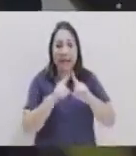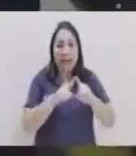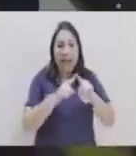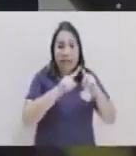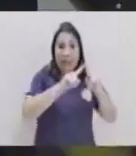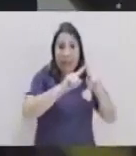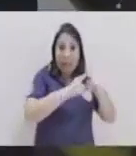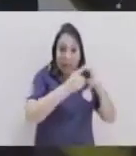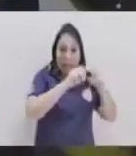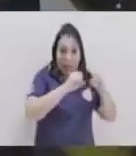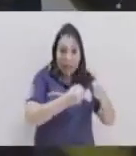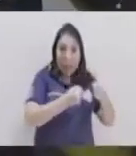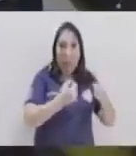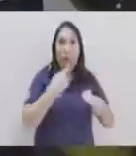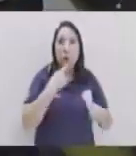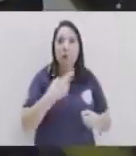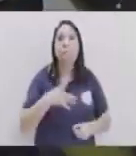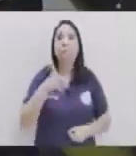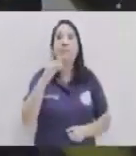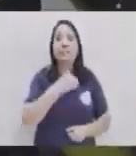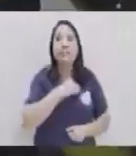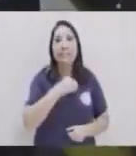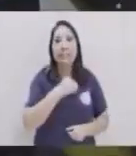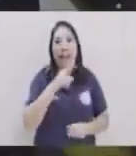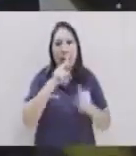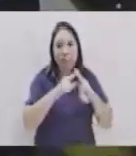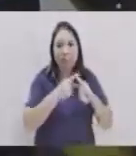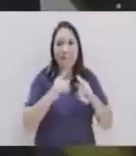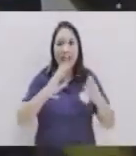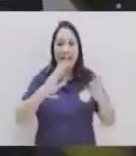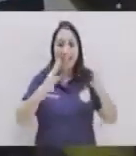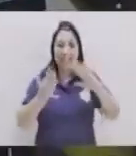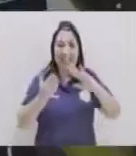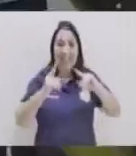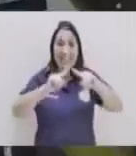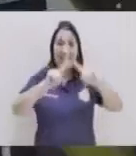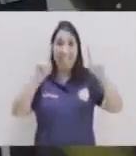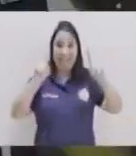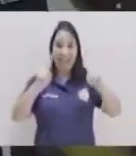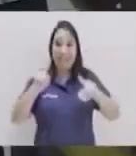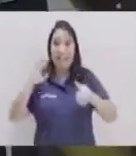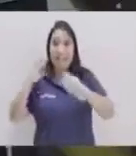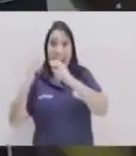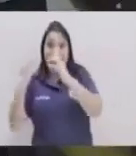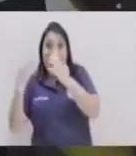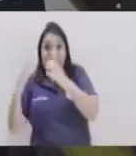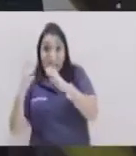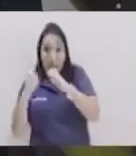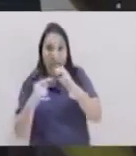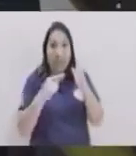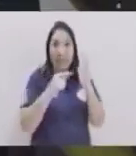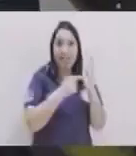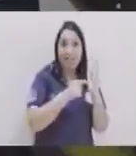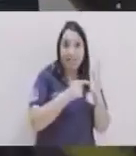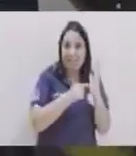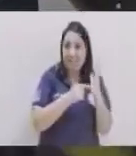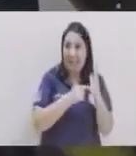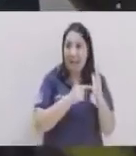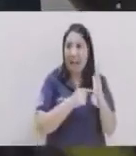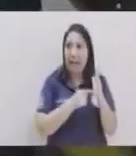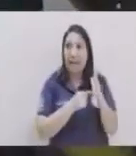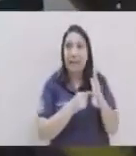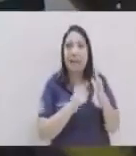físicamente, ¿verdad? Lo que quiero empezar a hacer es la diferencia entre la magnitud. Sí, entonces